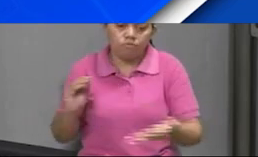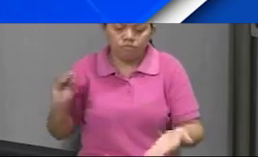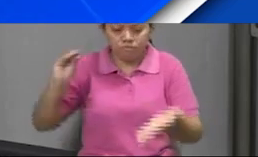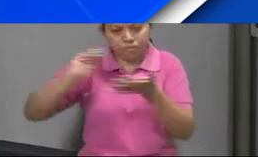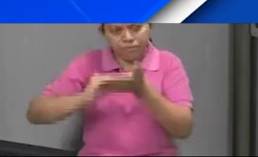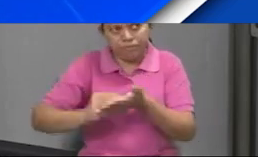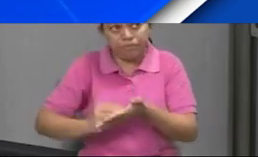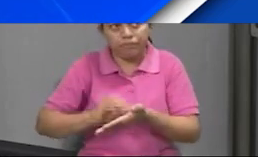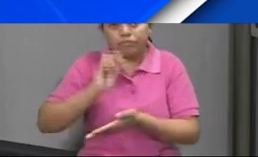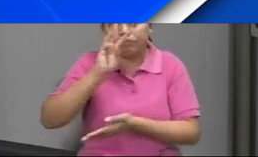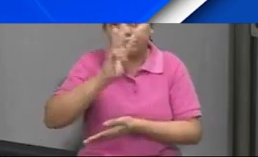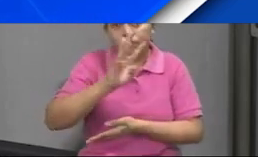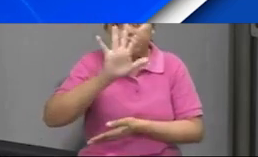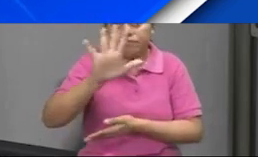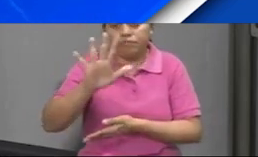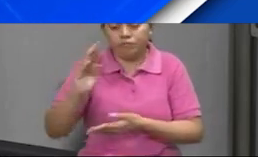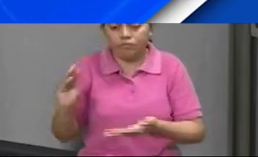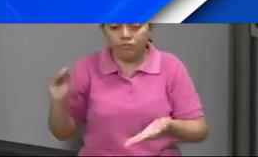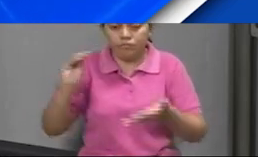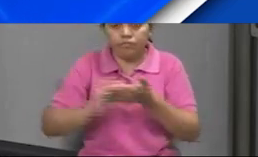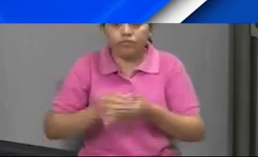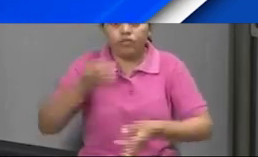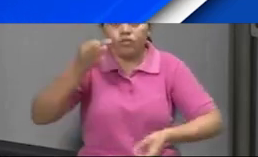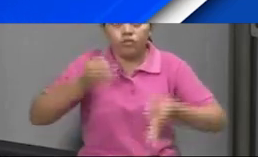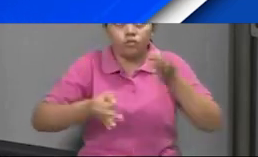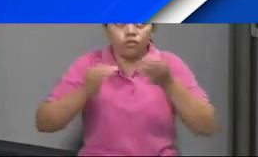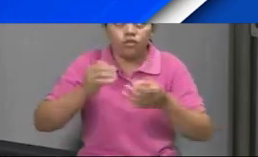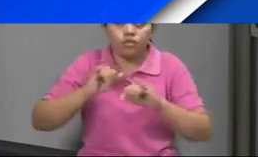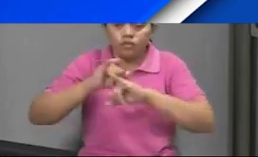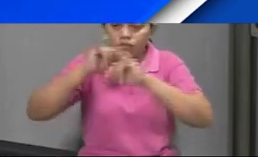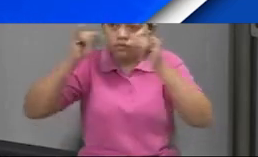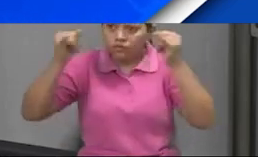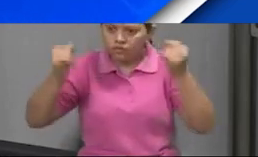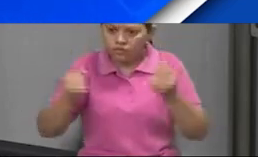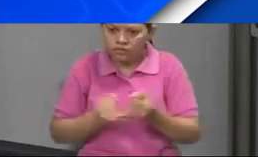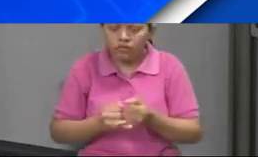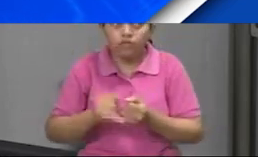consolidadas, 35 instrumentos jurídicos internacionales,